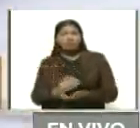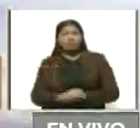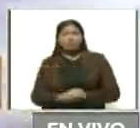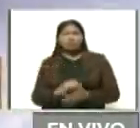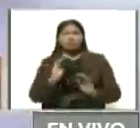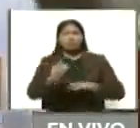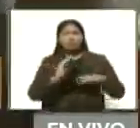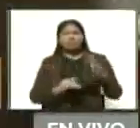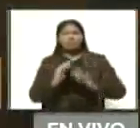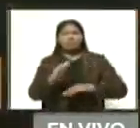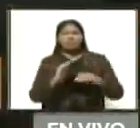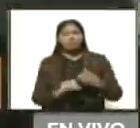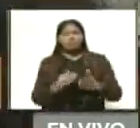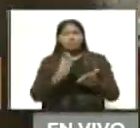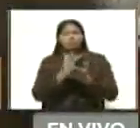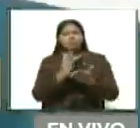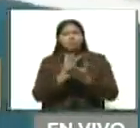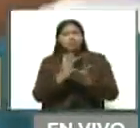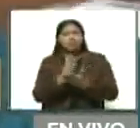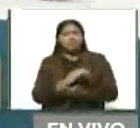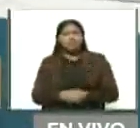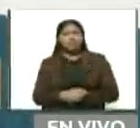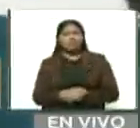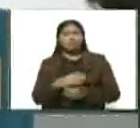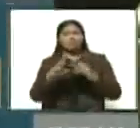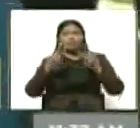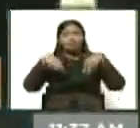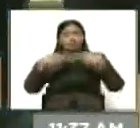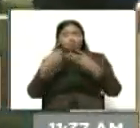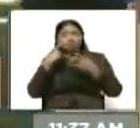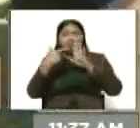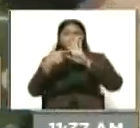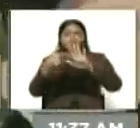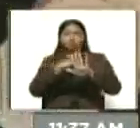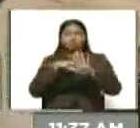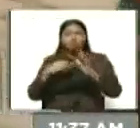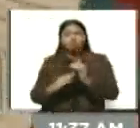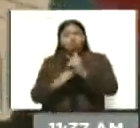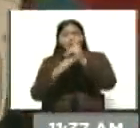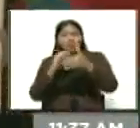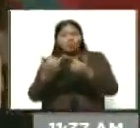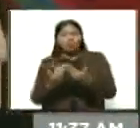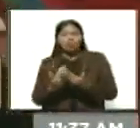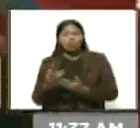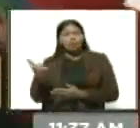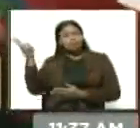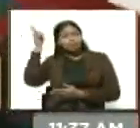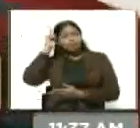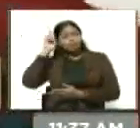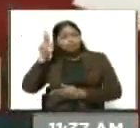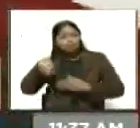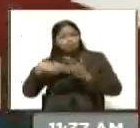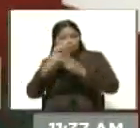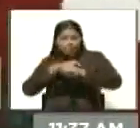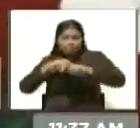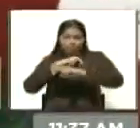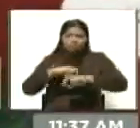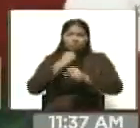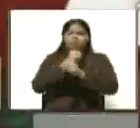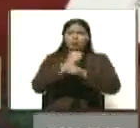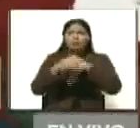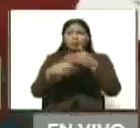tambor, denominándose como creación, innovación y expresión de nuestro legado ancestral, ofreciendo trabajo de investigación,